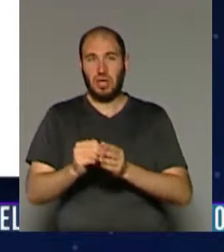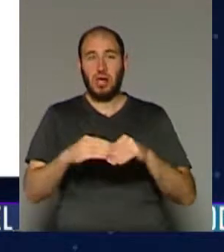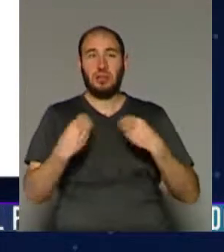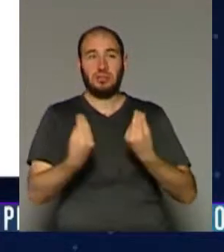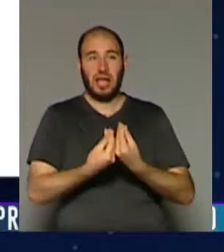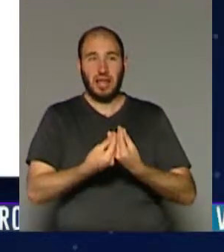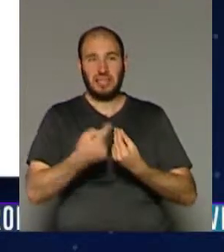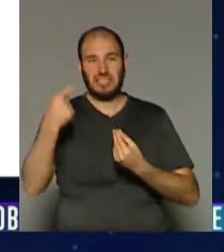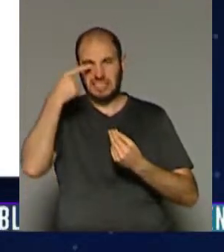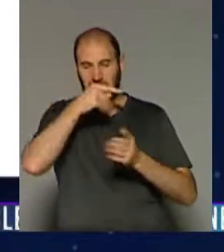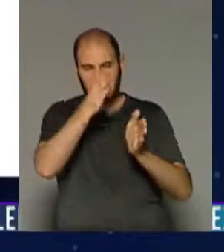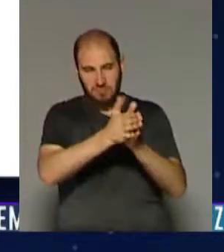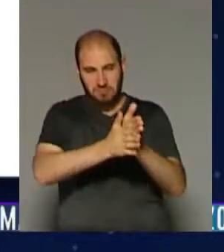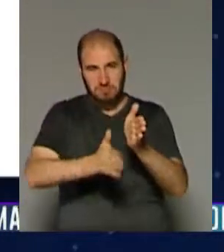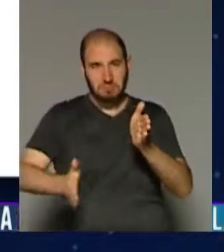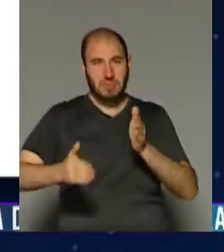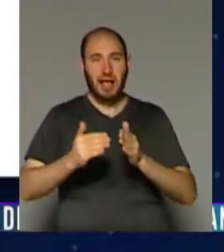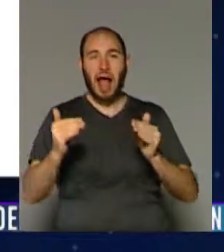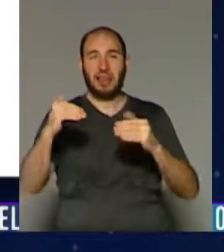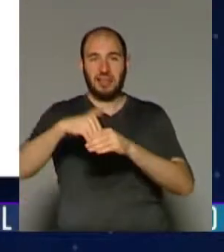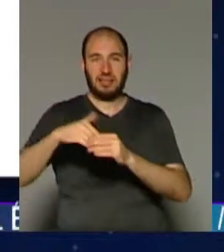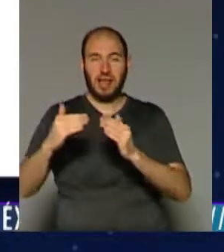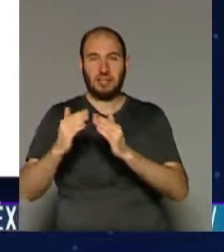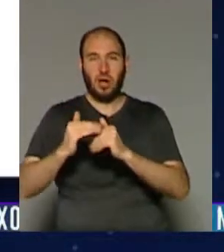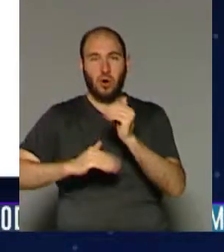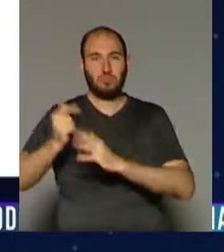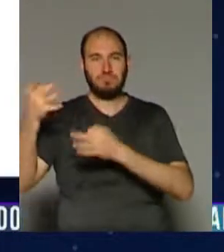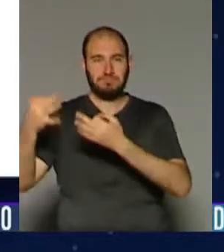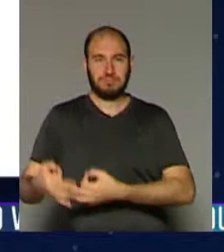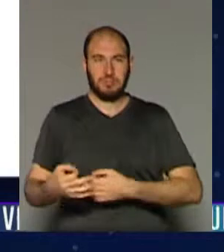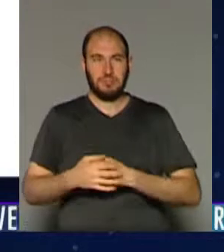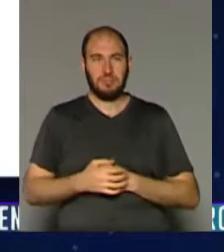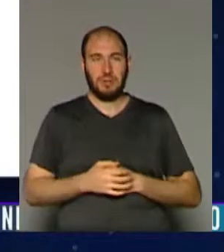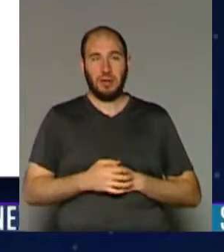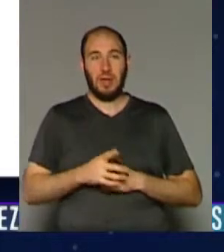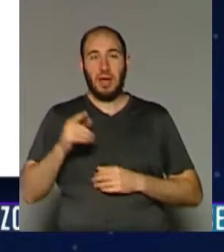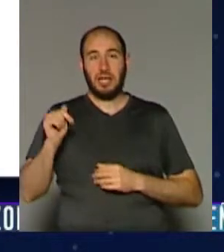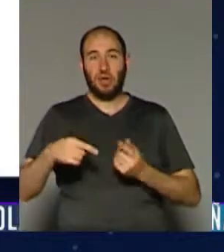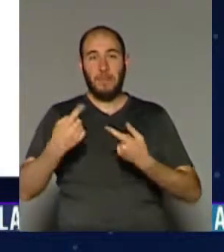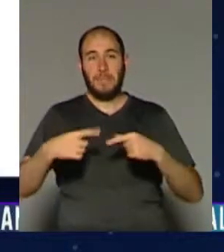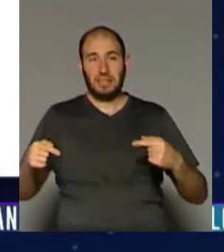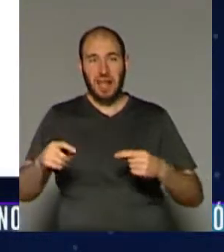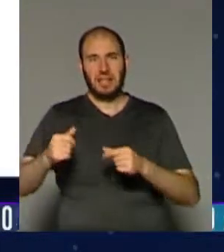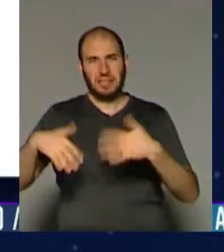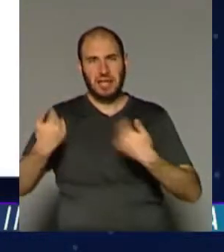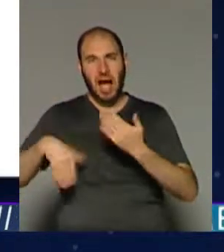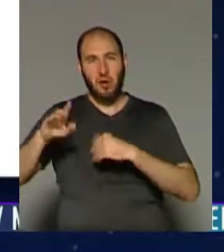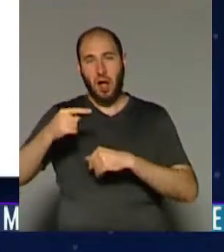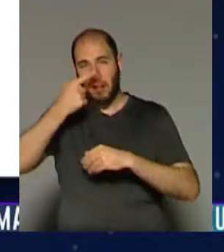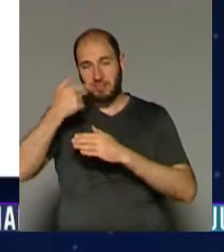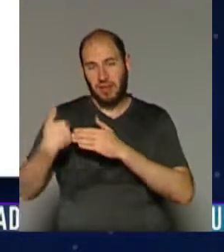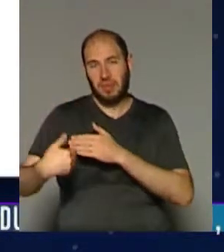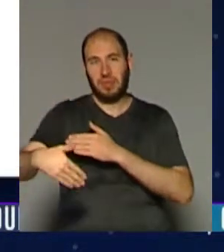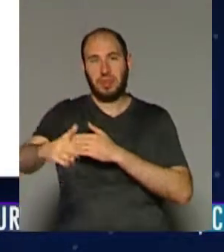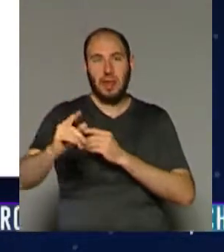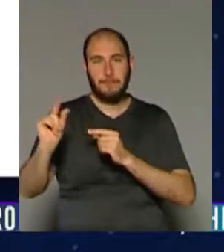total 7 placas que llevan dentro de una casa para hacerla correctamente. Esto, si bien los materiales son un poco más caros, a la larga termina